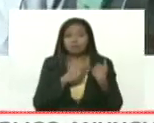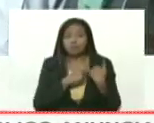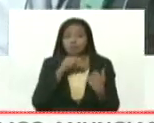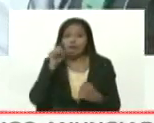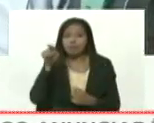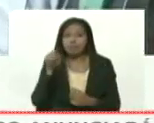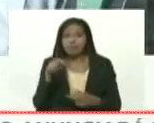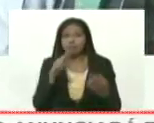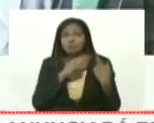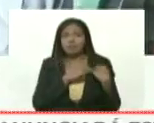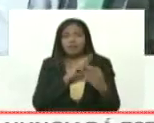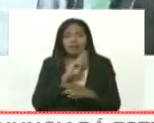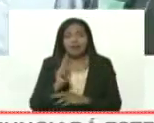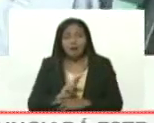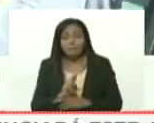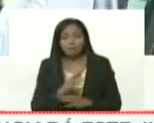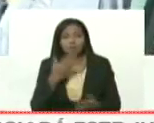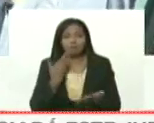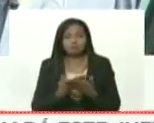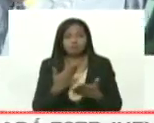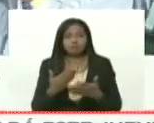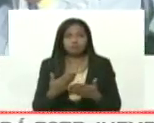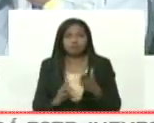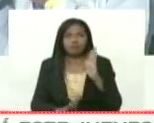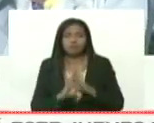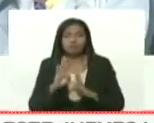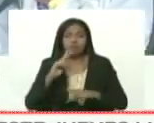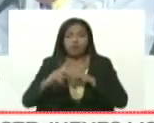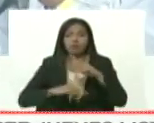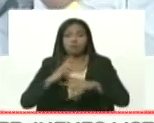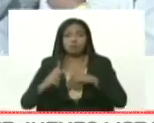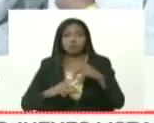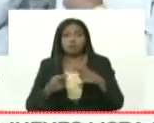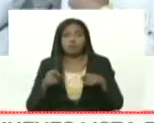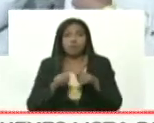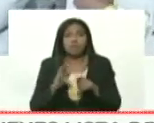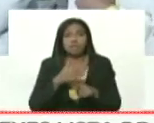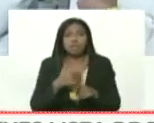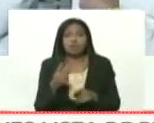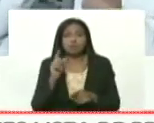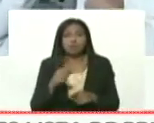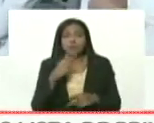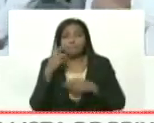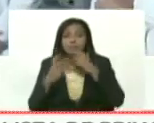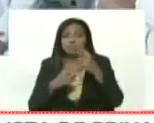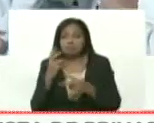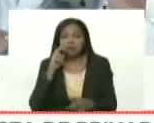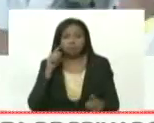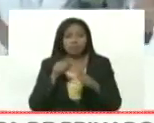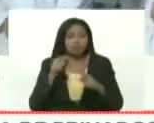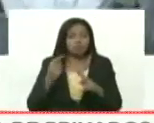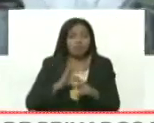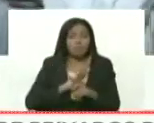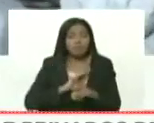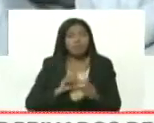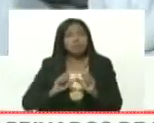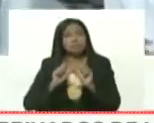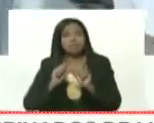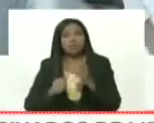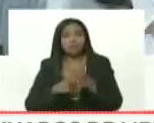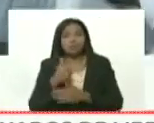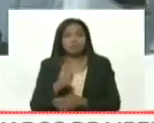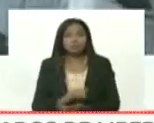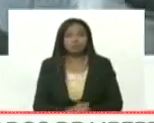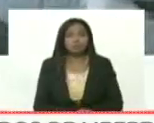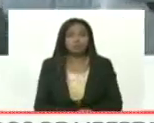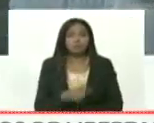Tarek inmediatamente. Y cuando ya estén elevando la producción, quiero visitarlo directamente. Continuemos entonces.